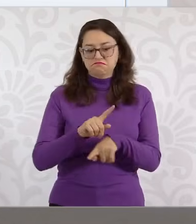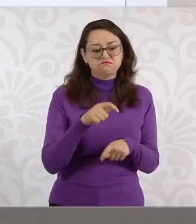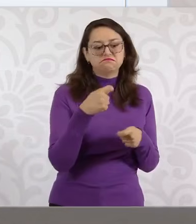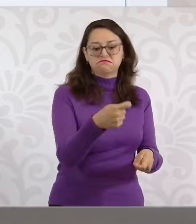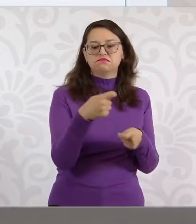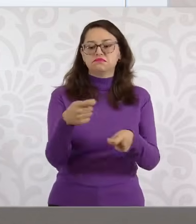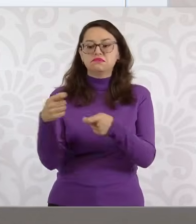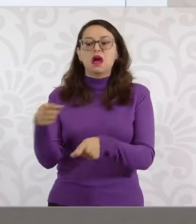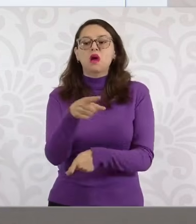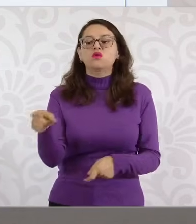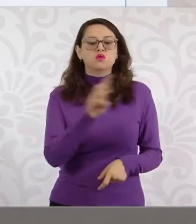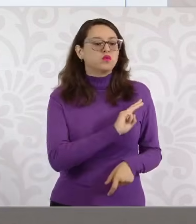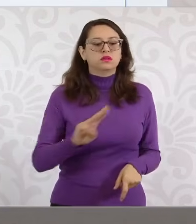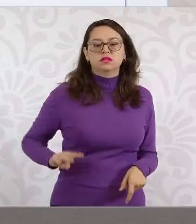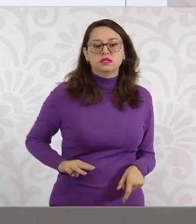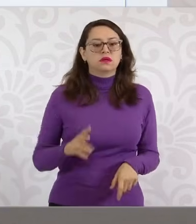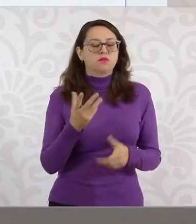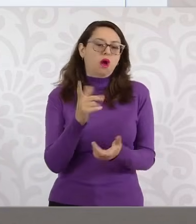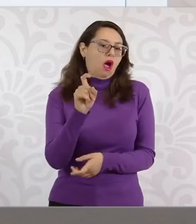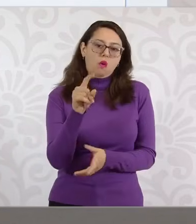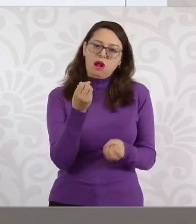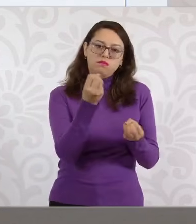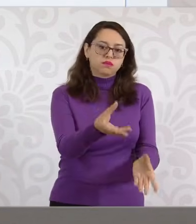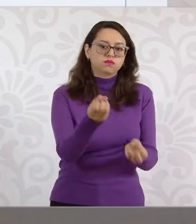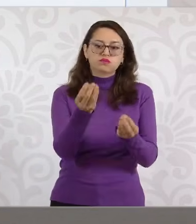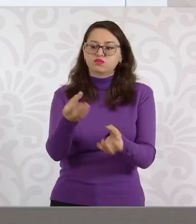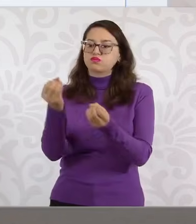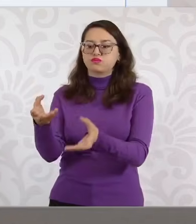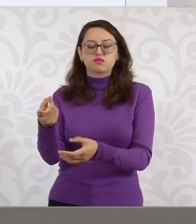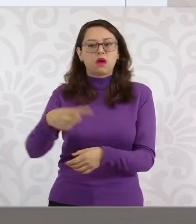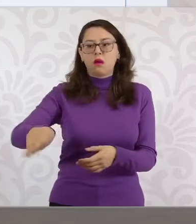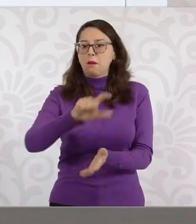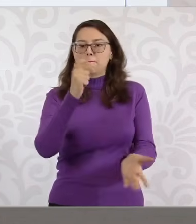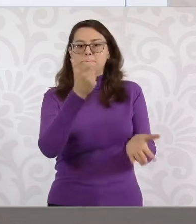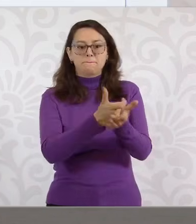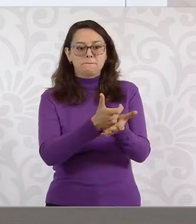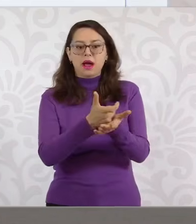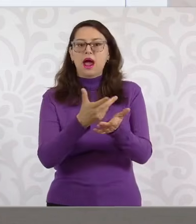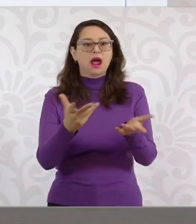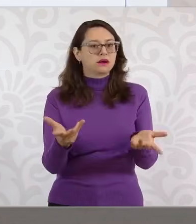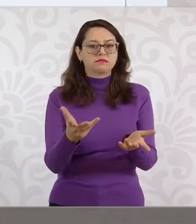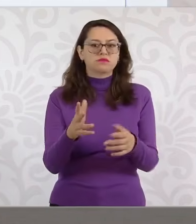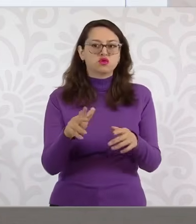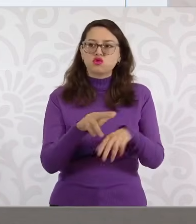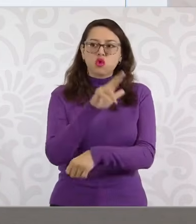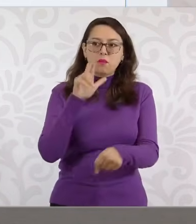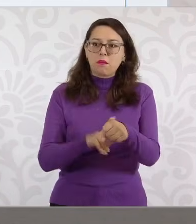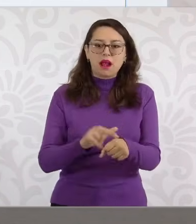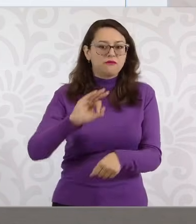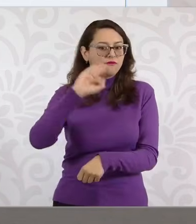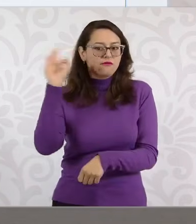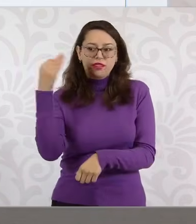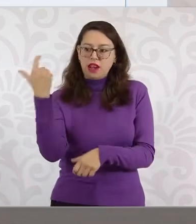concesión para que sean los municipios quienes administren el agua y que realicen sus pagos como el resto de los municipios a la federación,